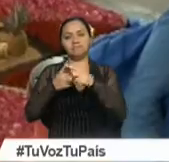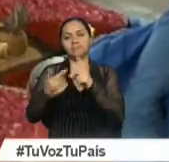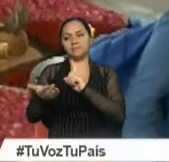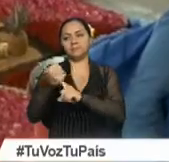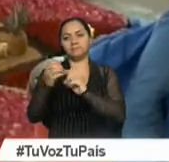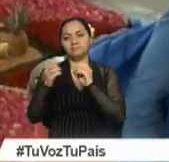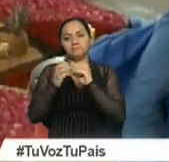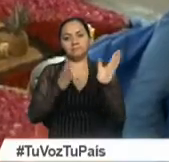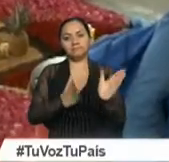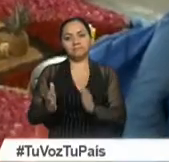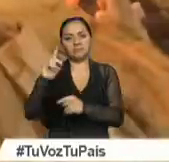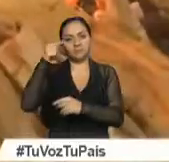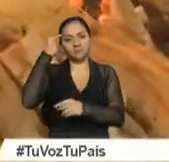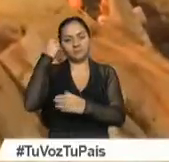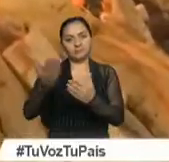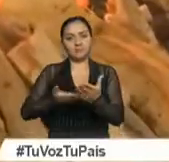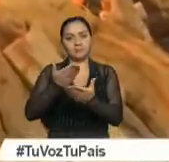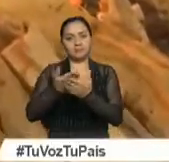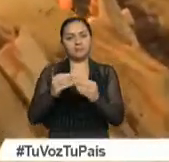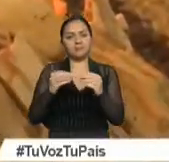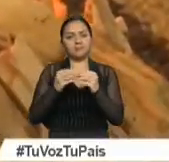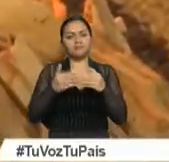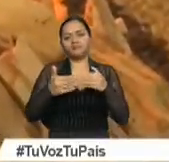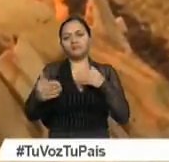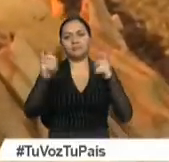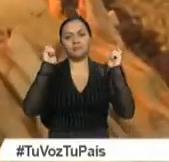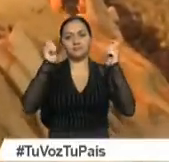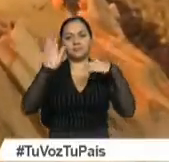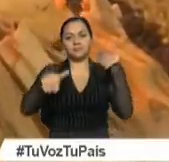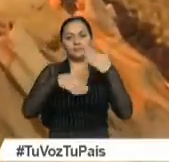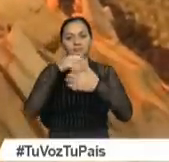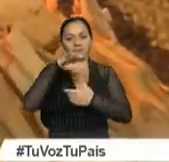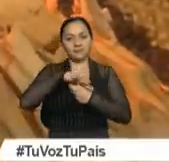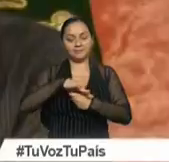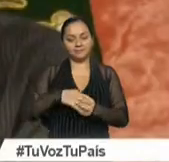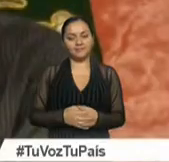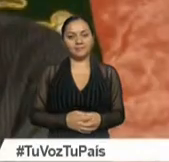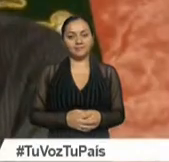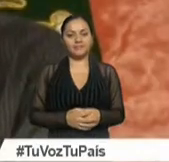los planes de gobierno planteados durante su campaña electoral.